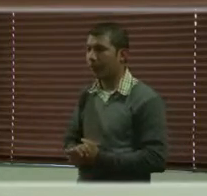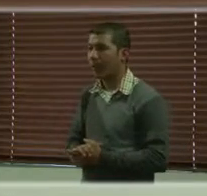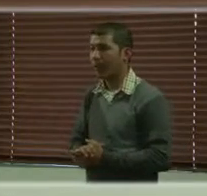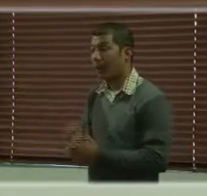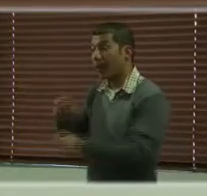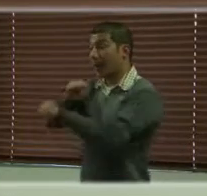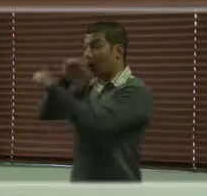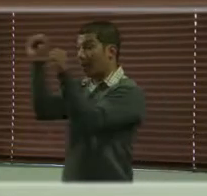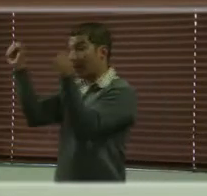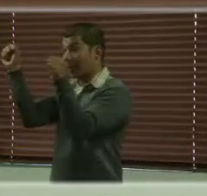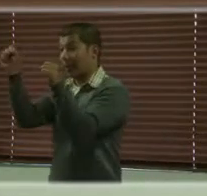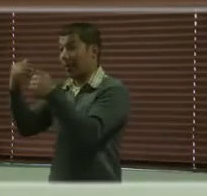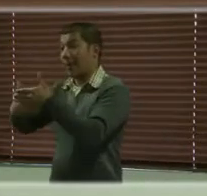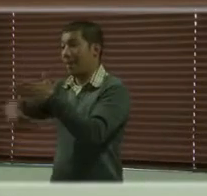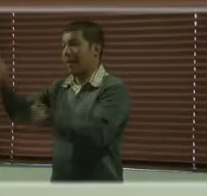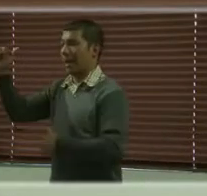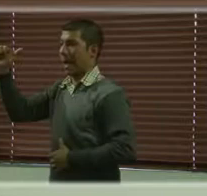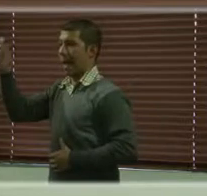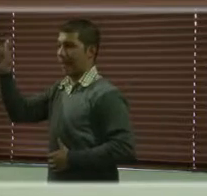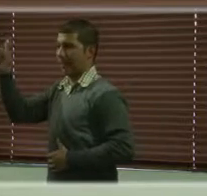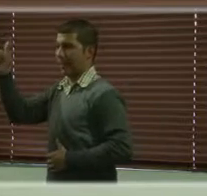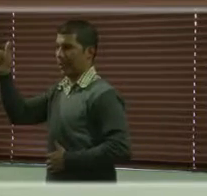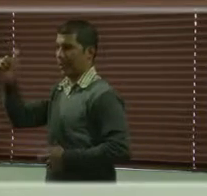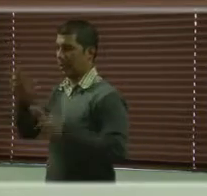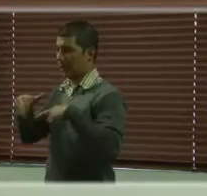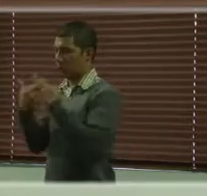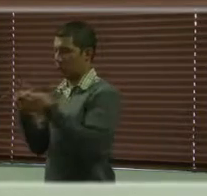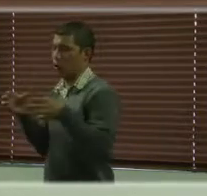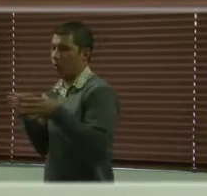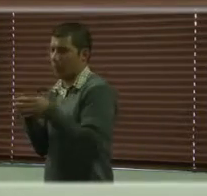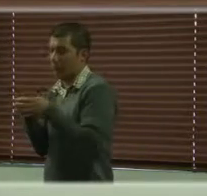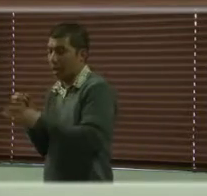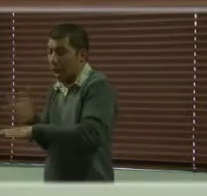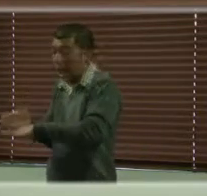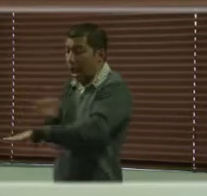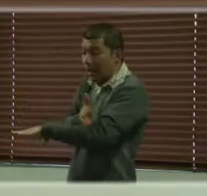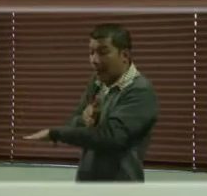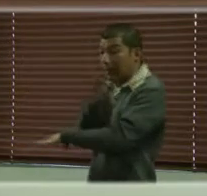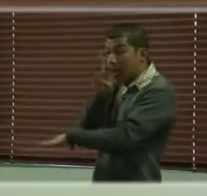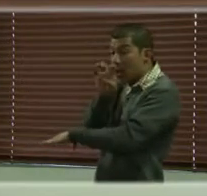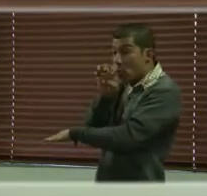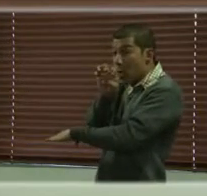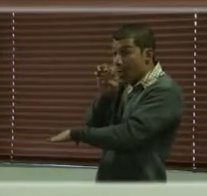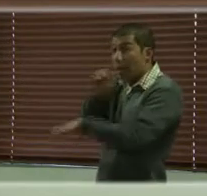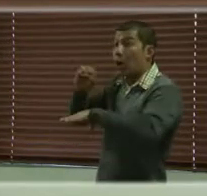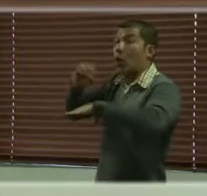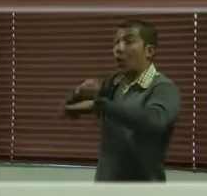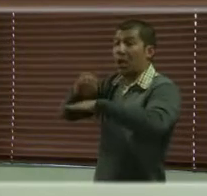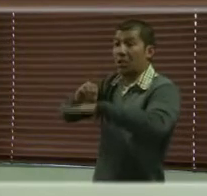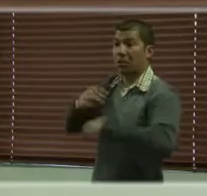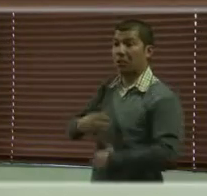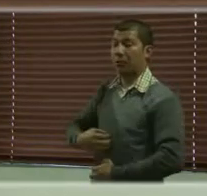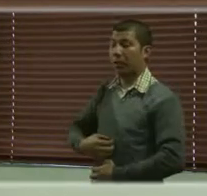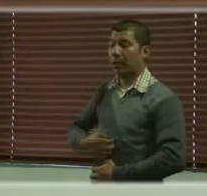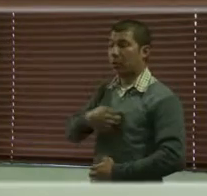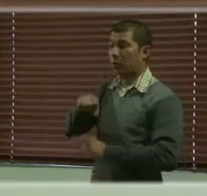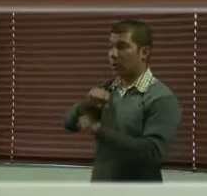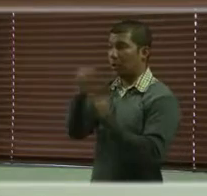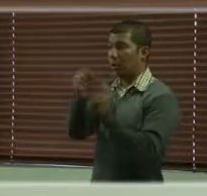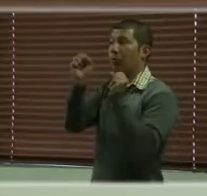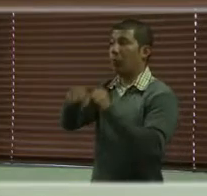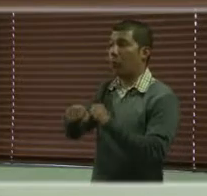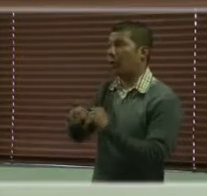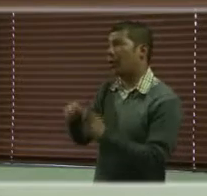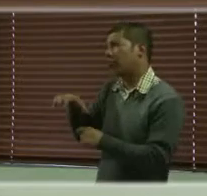también las organizaciones podrían solicitar tiempo para reunirse con el comité entonces Esos son los periodos de tiempo no es no son muchos y